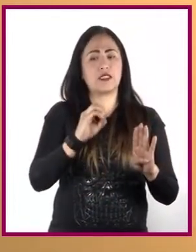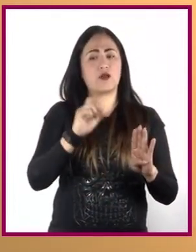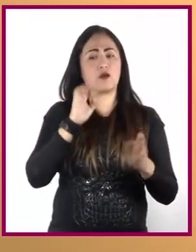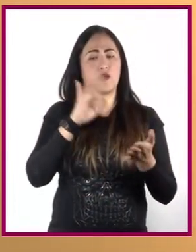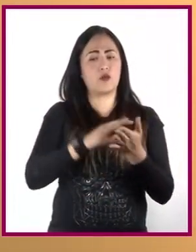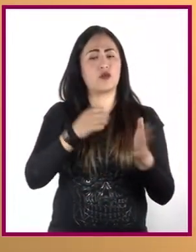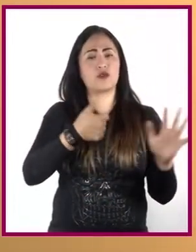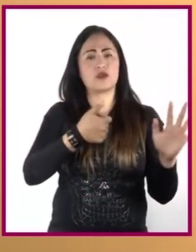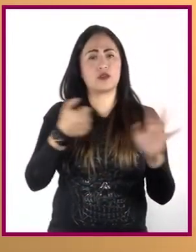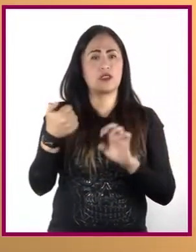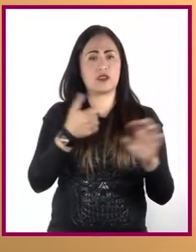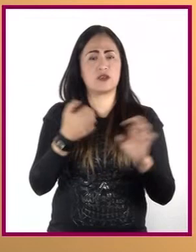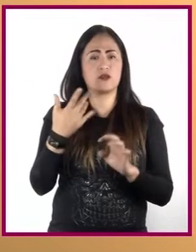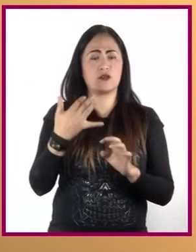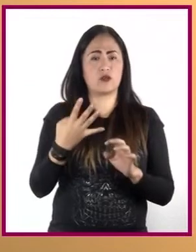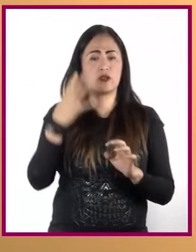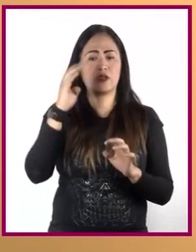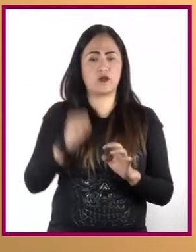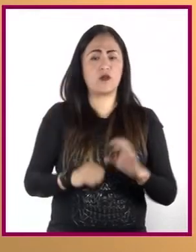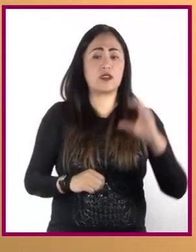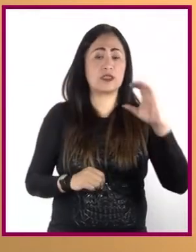0.659. Inciso C,